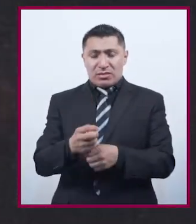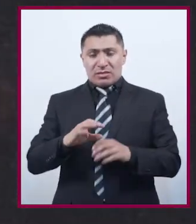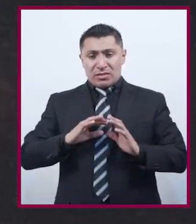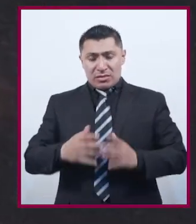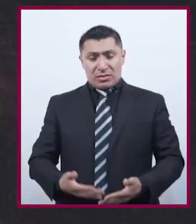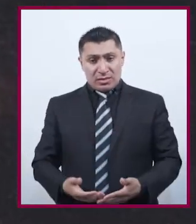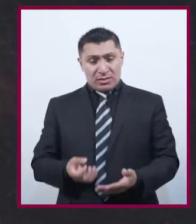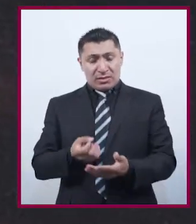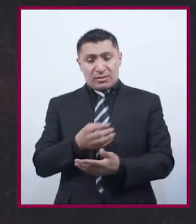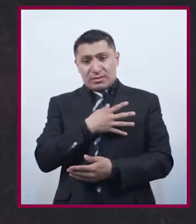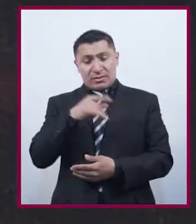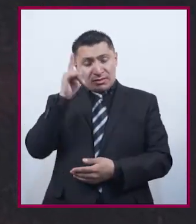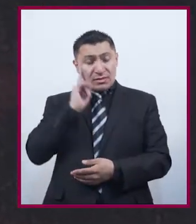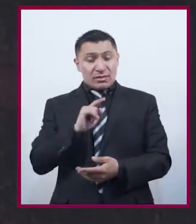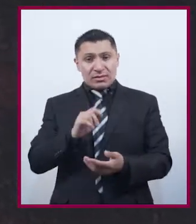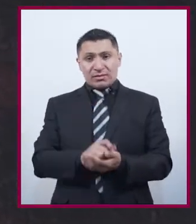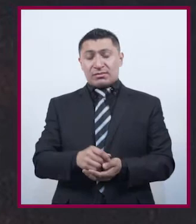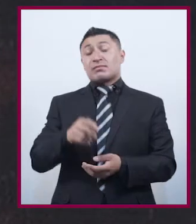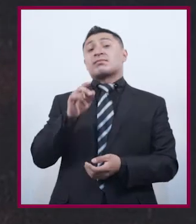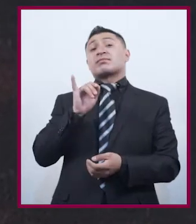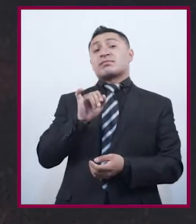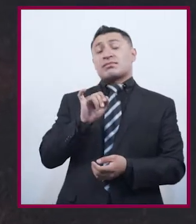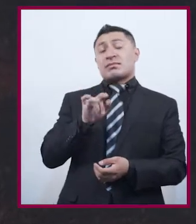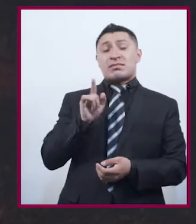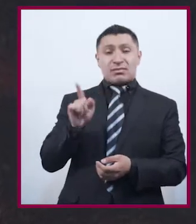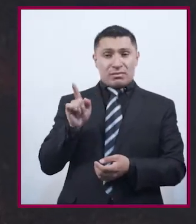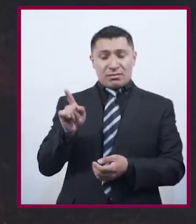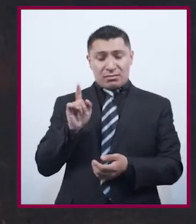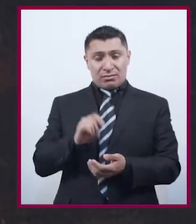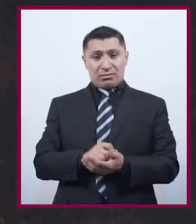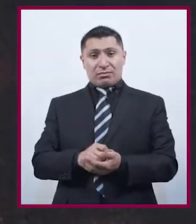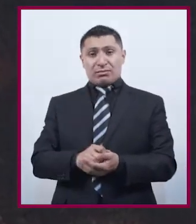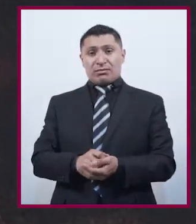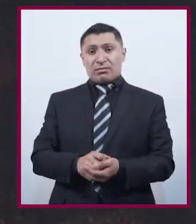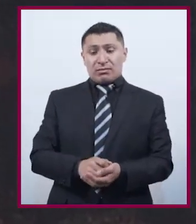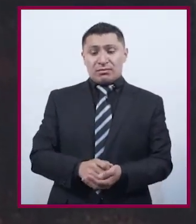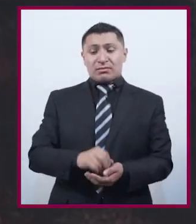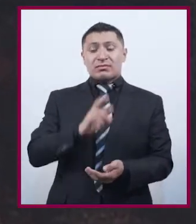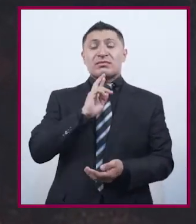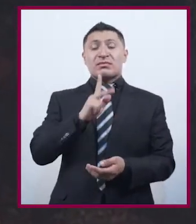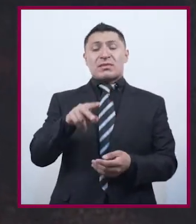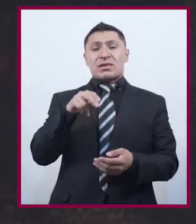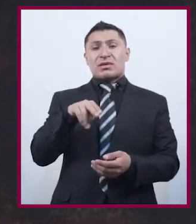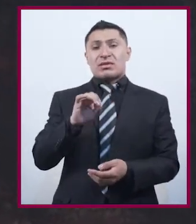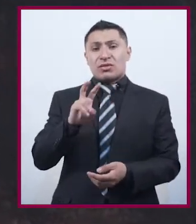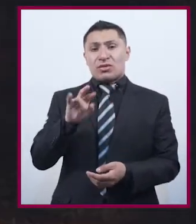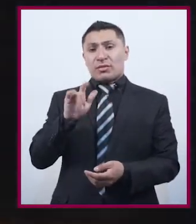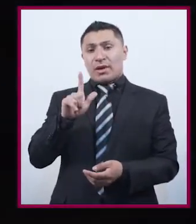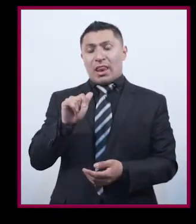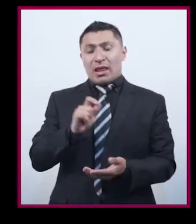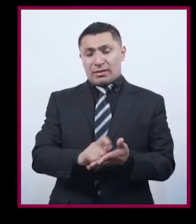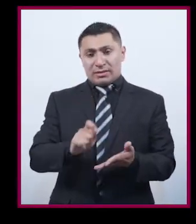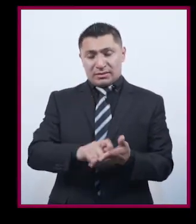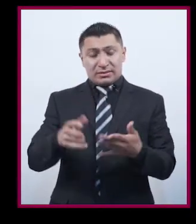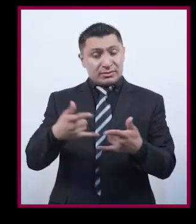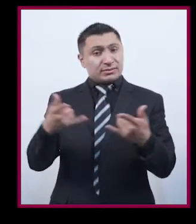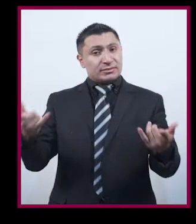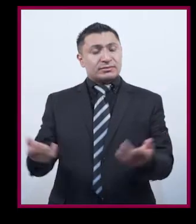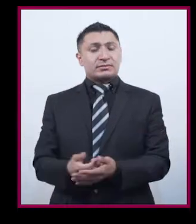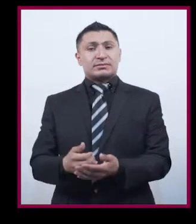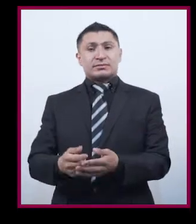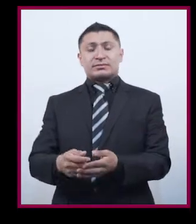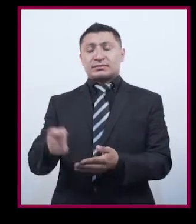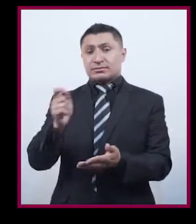Mary Shelley, quien, por cierto, fue una de las mejores novelistas de la historia, autora